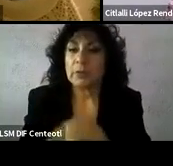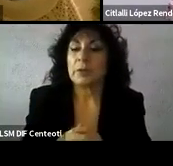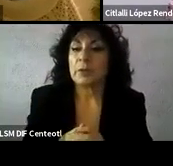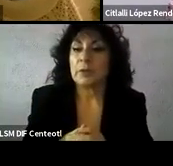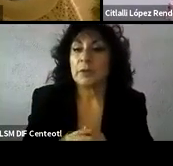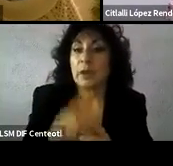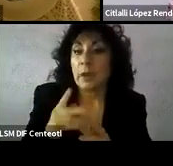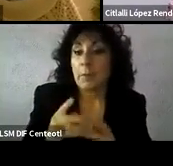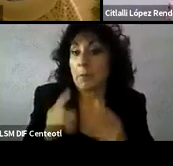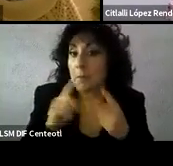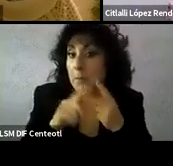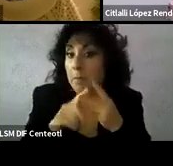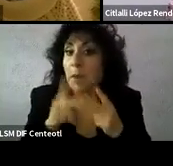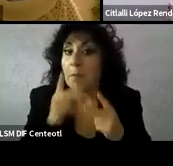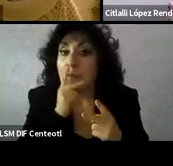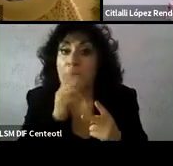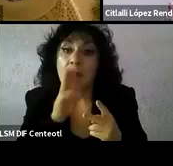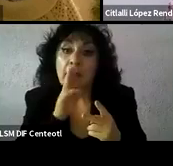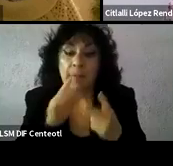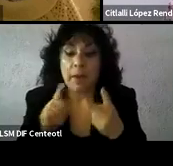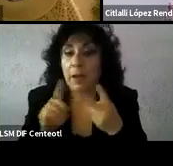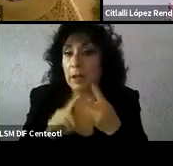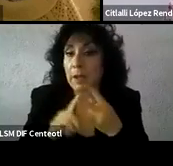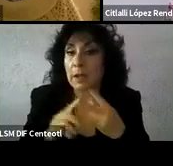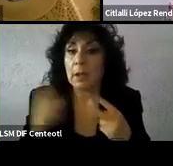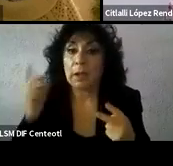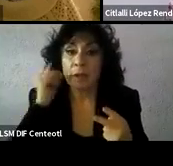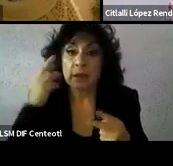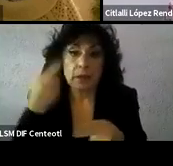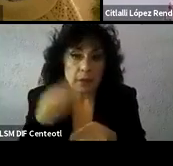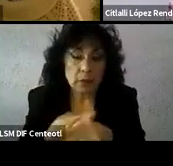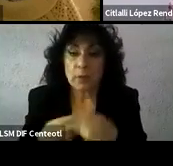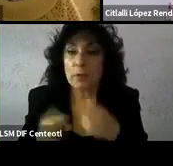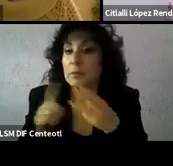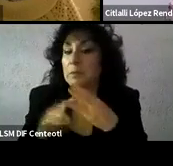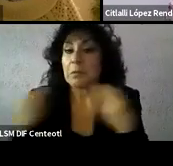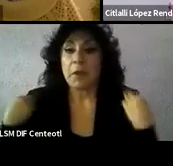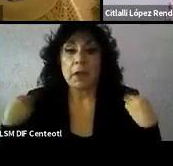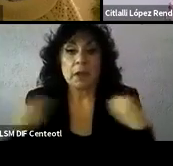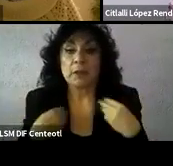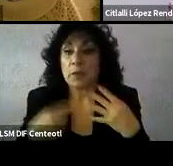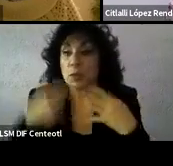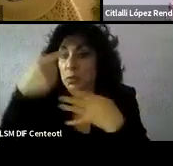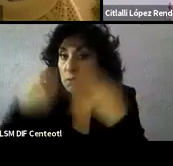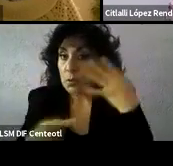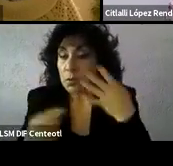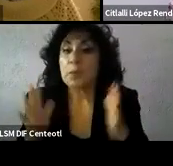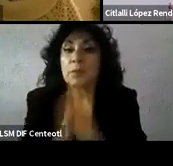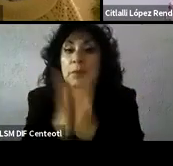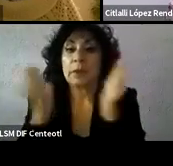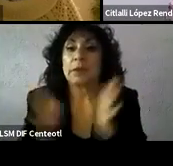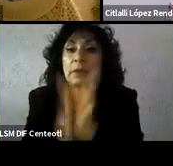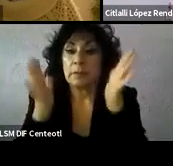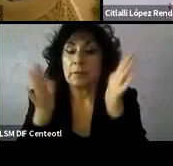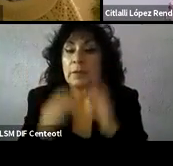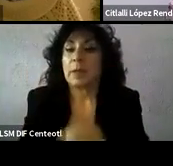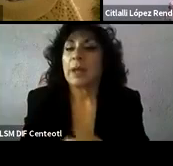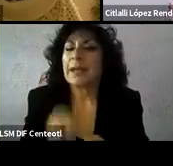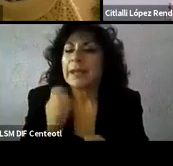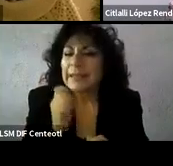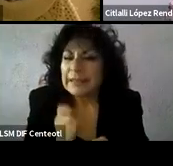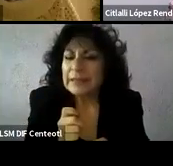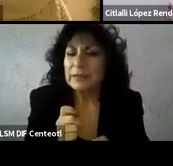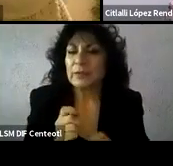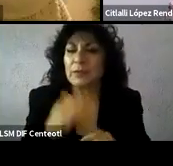las mamás, etcétera, y sobre todo los alumnos, y toman una responsabilidad distinta. Eso me parece que son los procesos